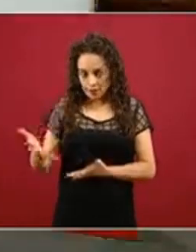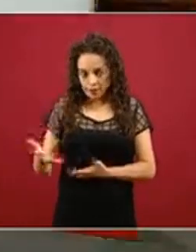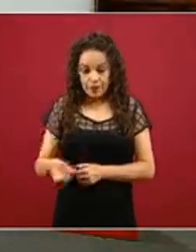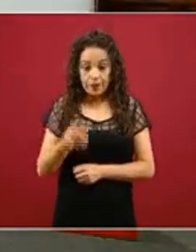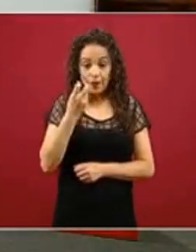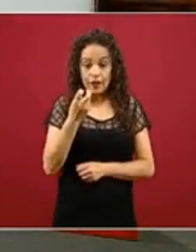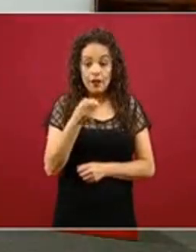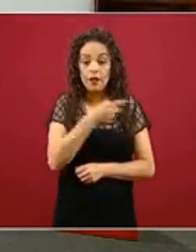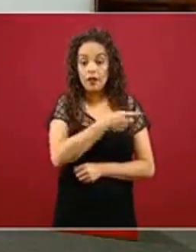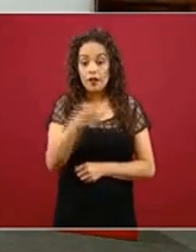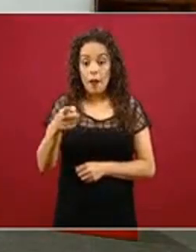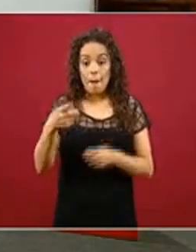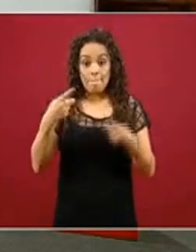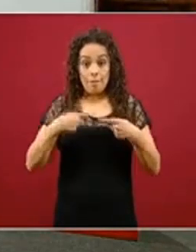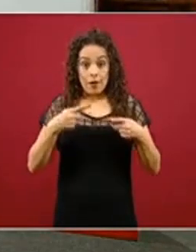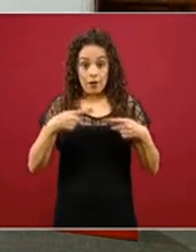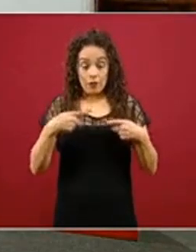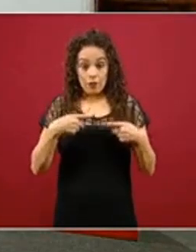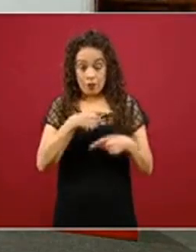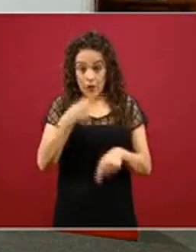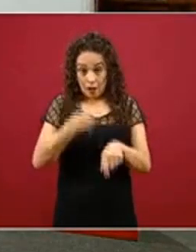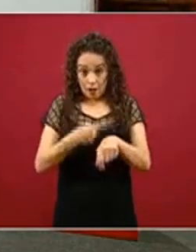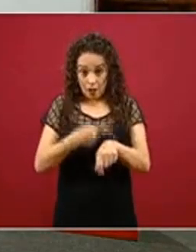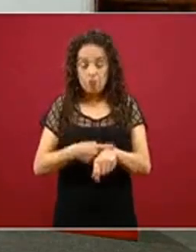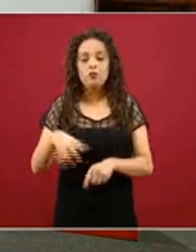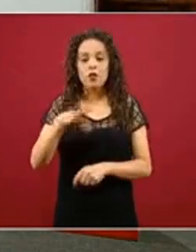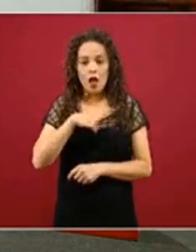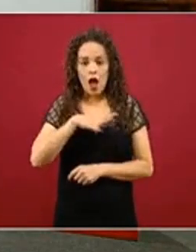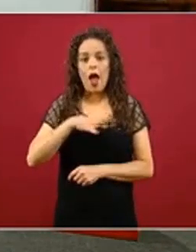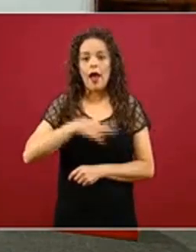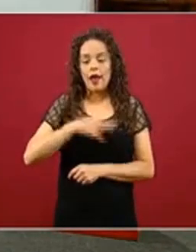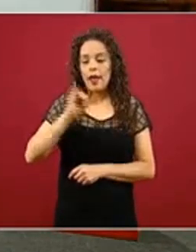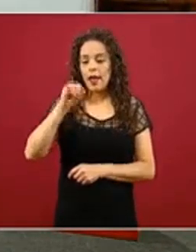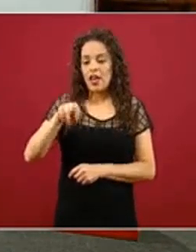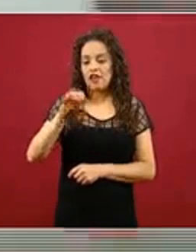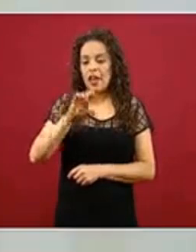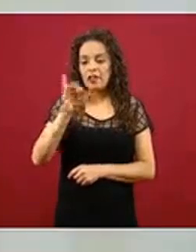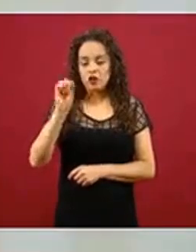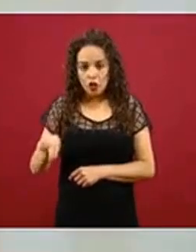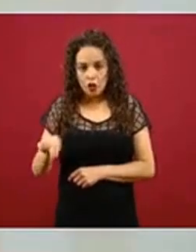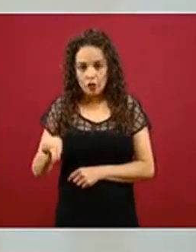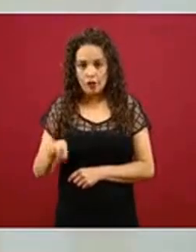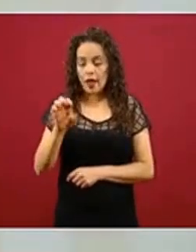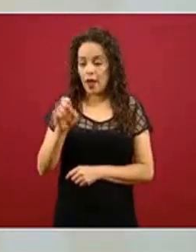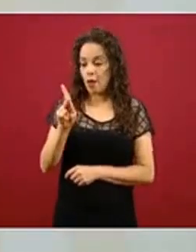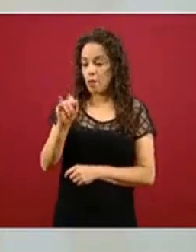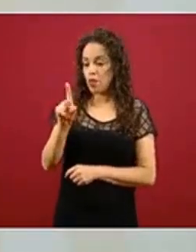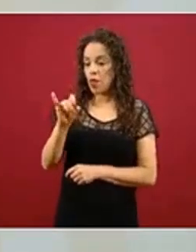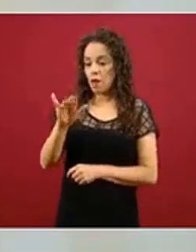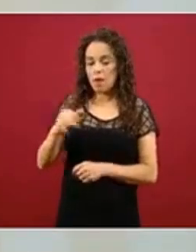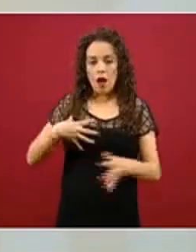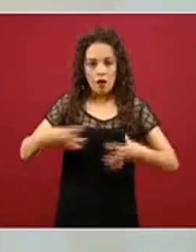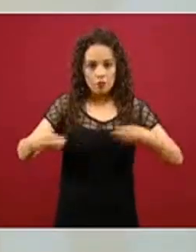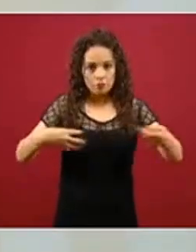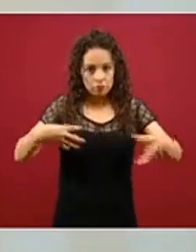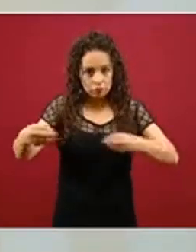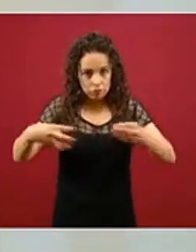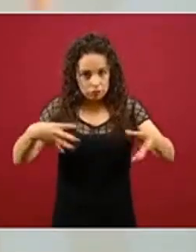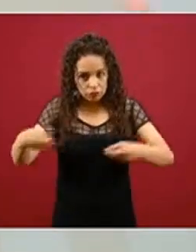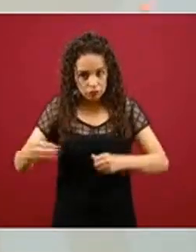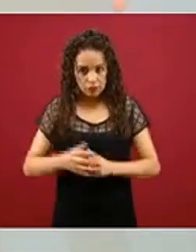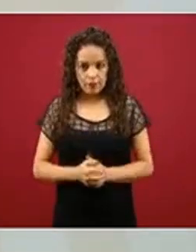tener la infección, la epidemia, pero en vez de que se presenten al mismo tiempo, se presentan de